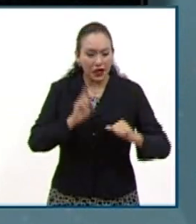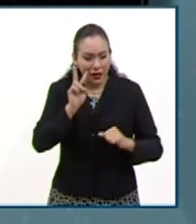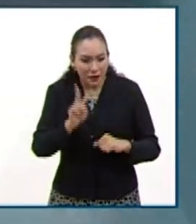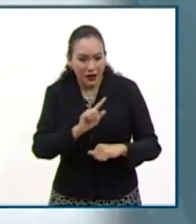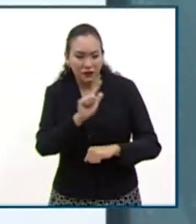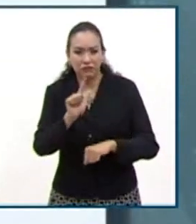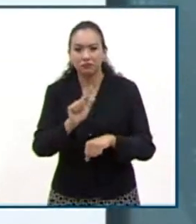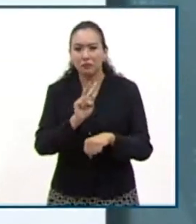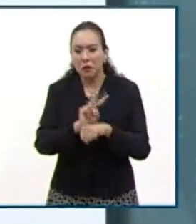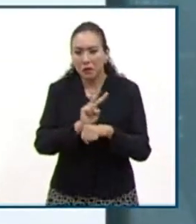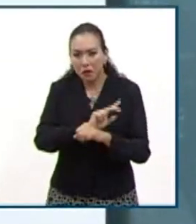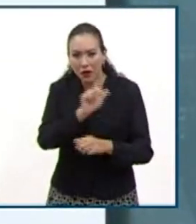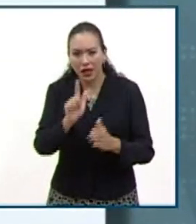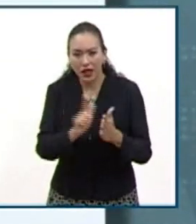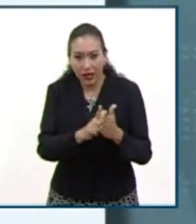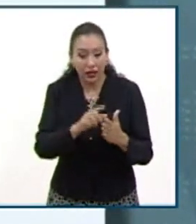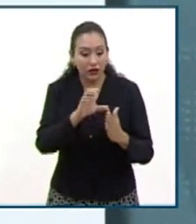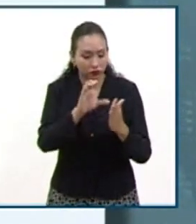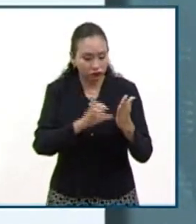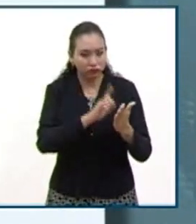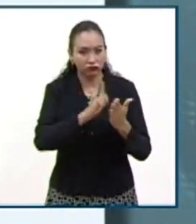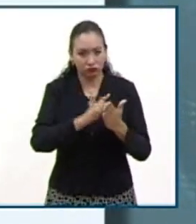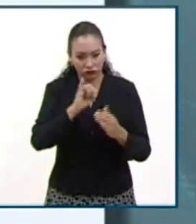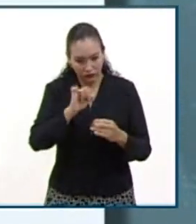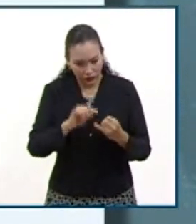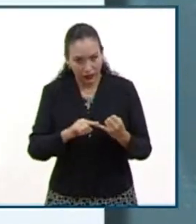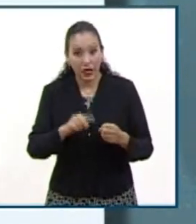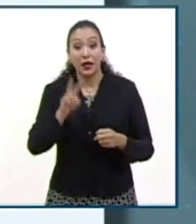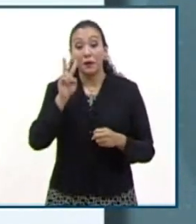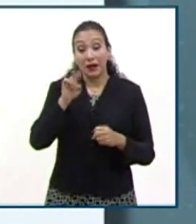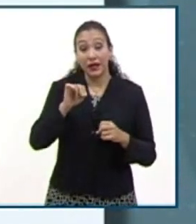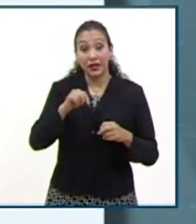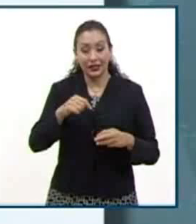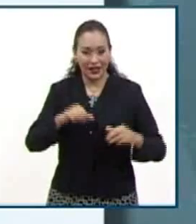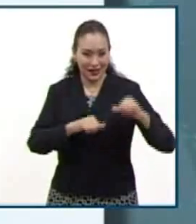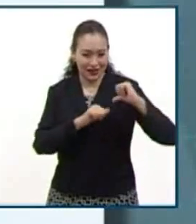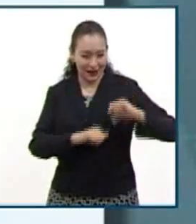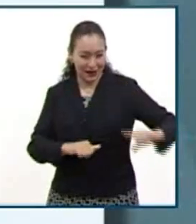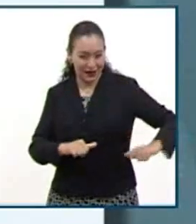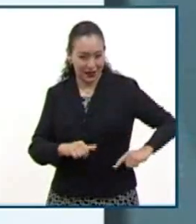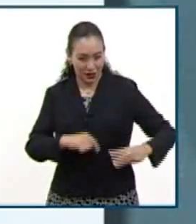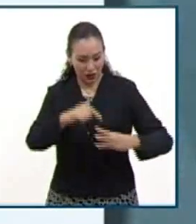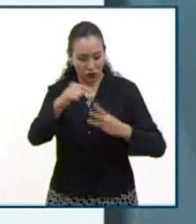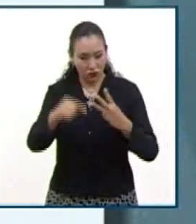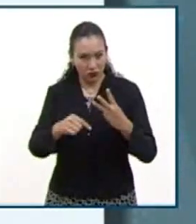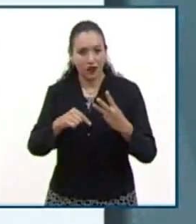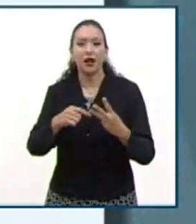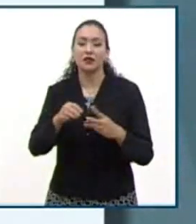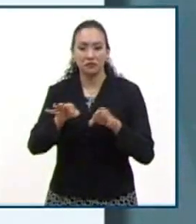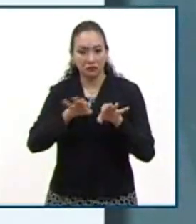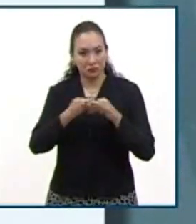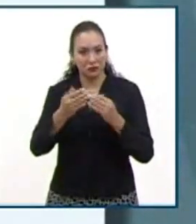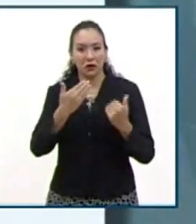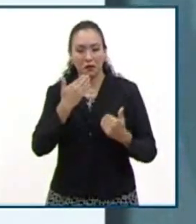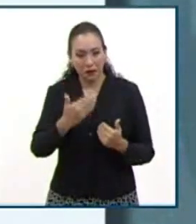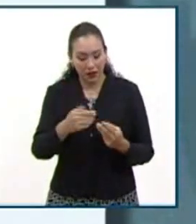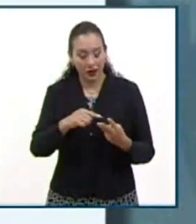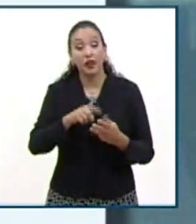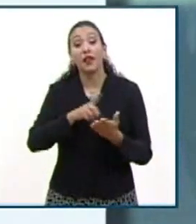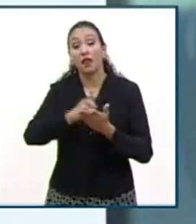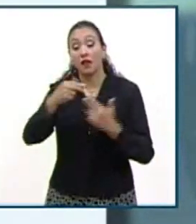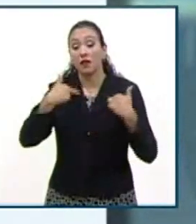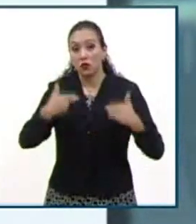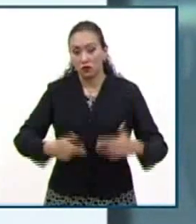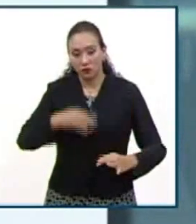el orden establecido por la Constitución, el equilibrio de poderes y la protección de los derechos humanos. En el caso de las y